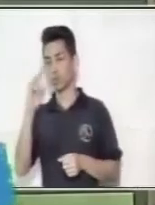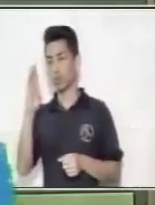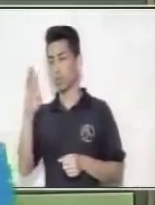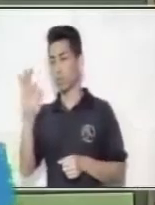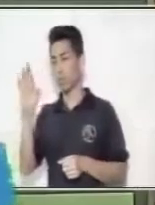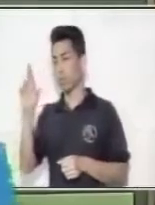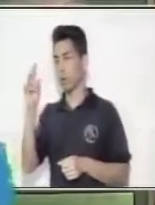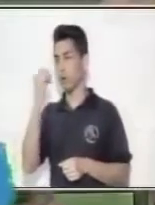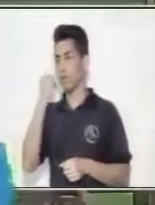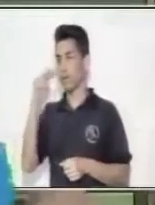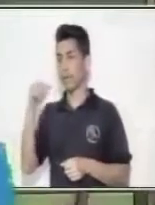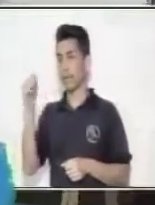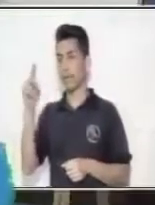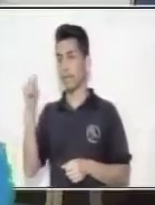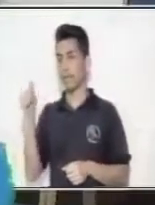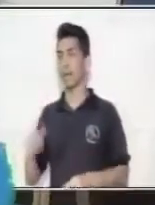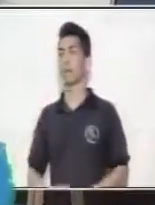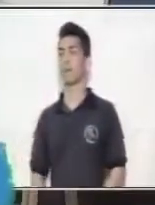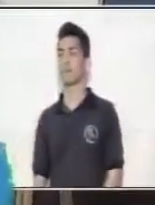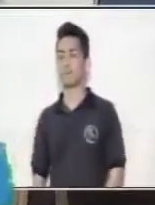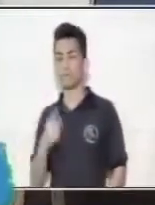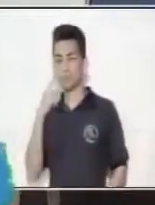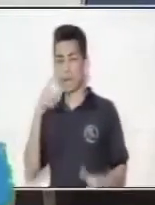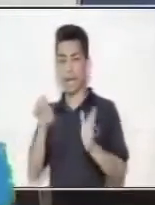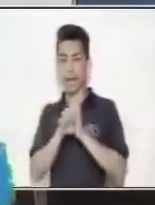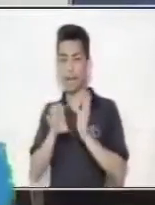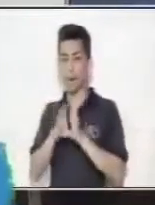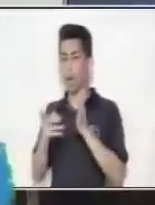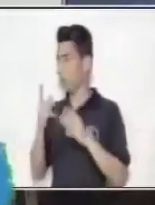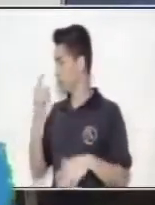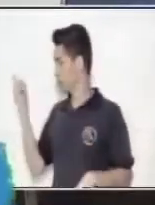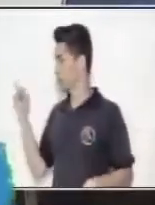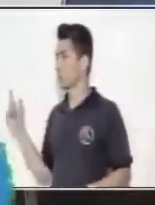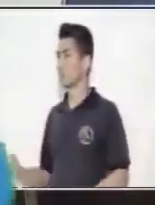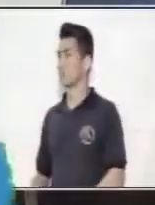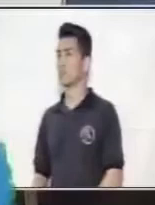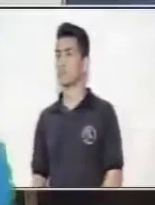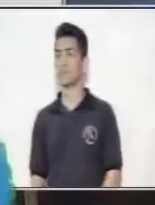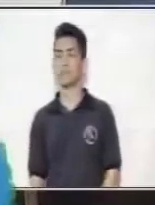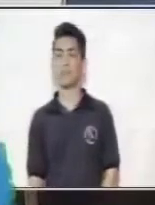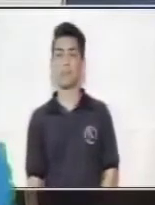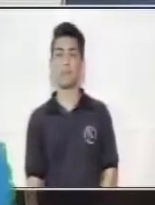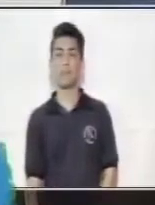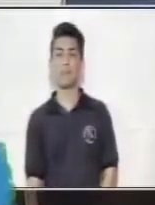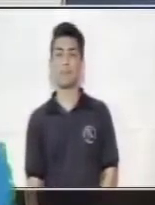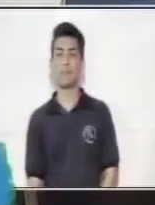las oraciones compuestas. Y lo vamos a hacer a través del siguiente ejemplo.